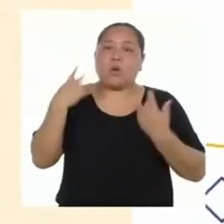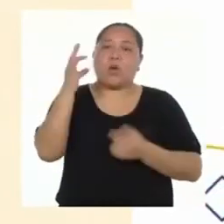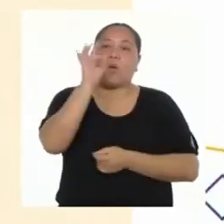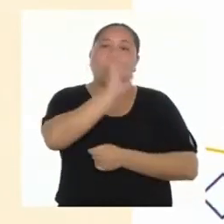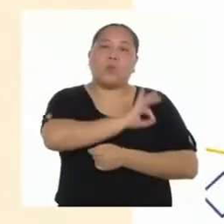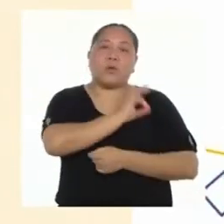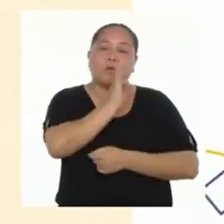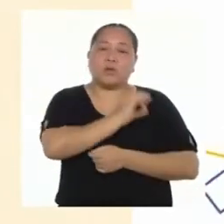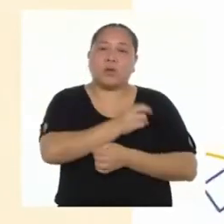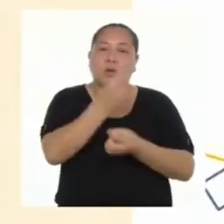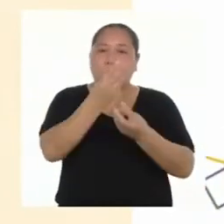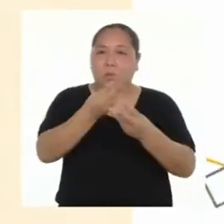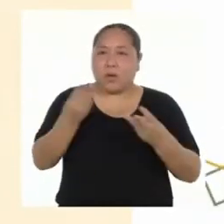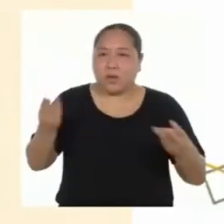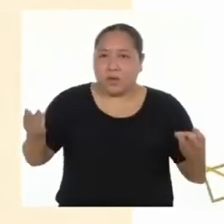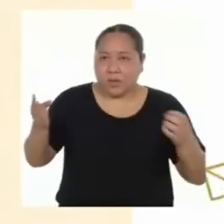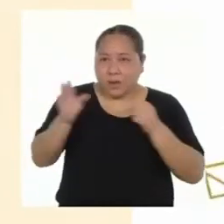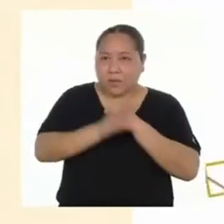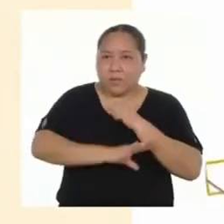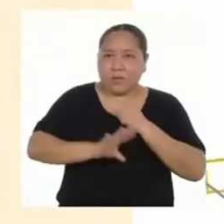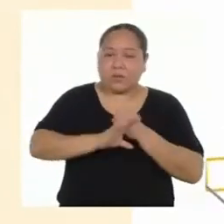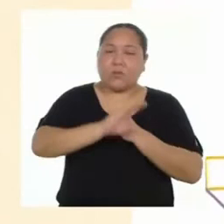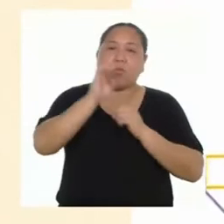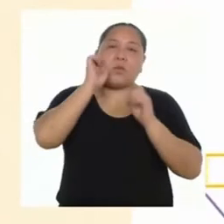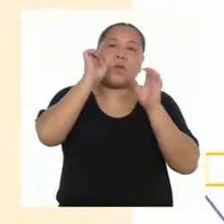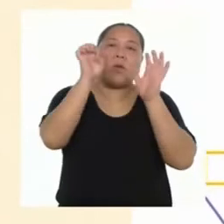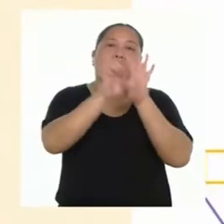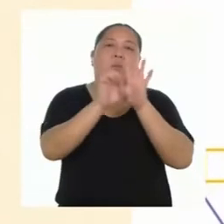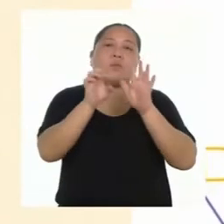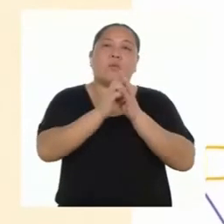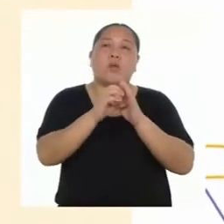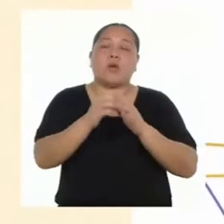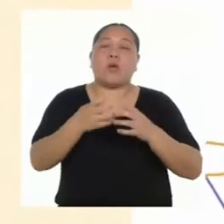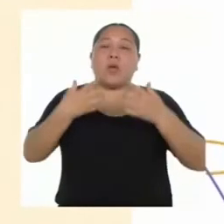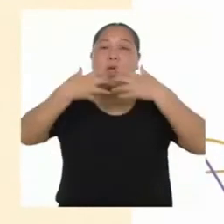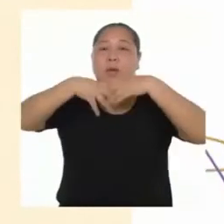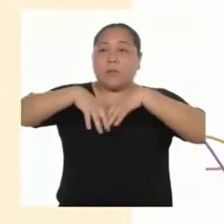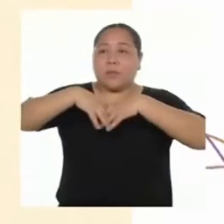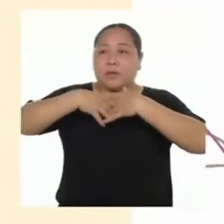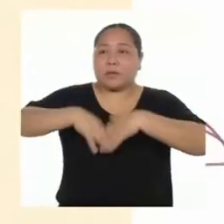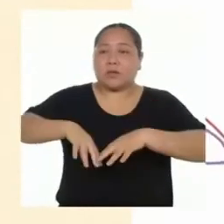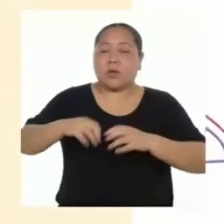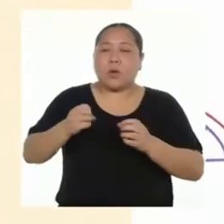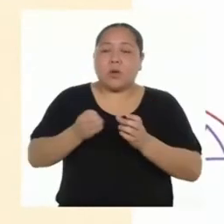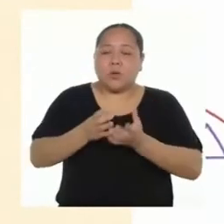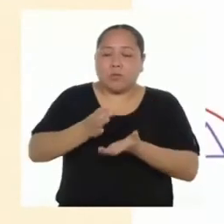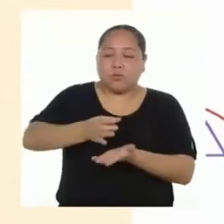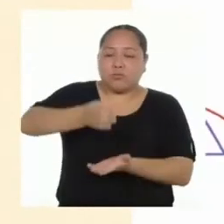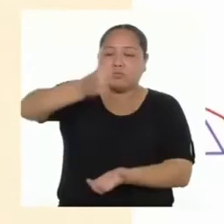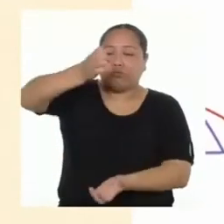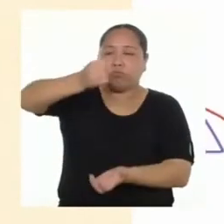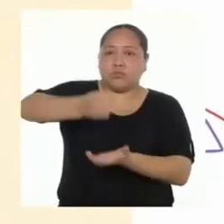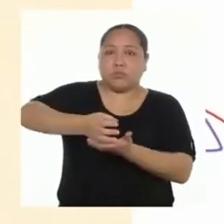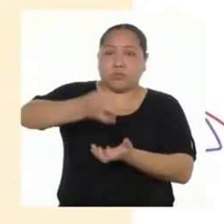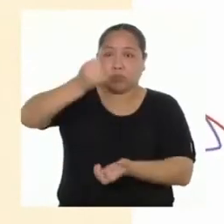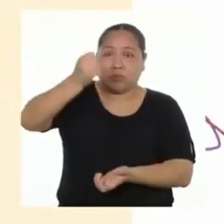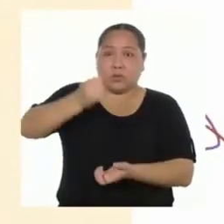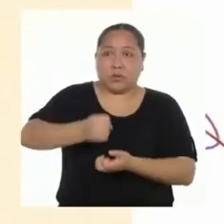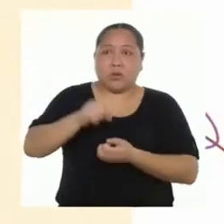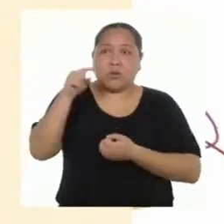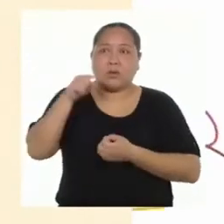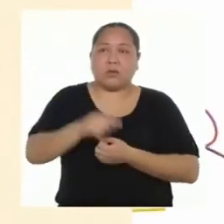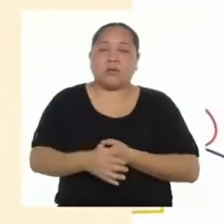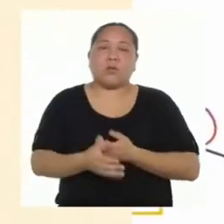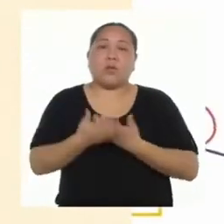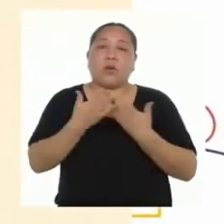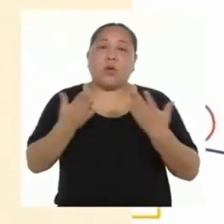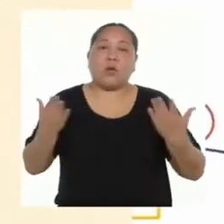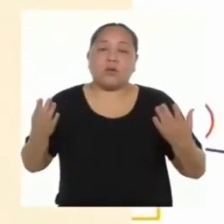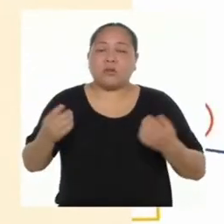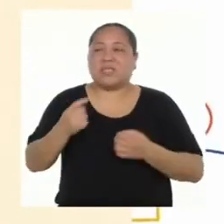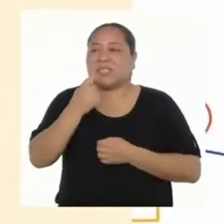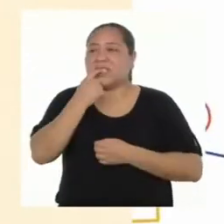materia prima. Por ejemplo, hay empresas que con las botellas de plástico hacen textiles sintéticos o el vidrio se